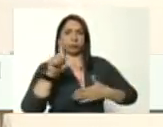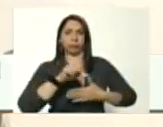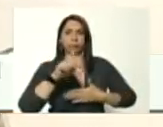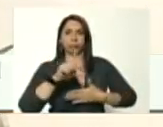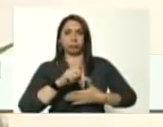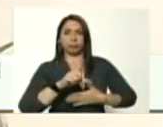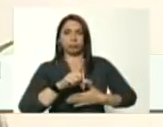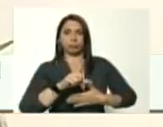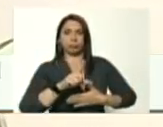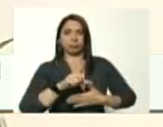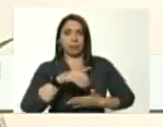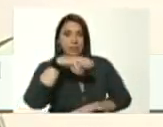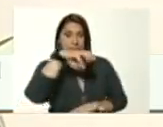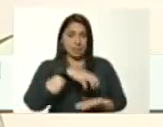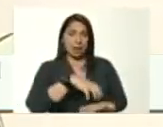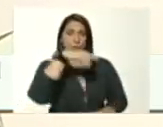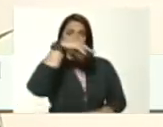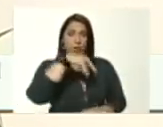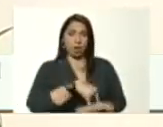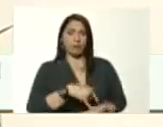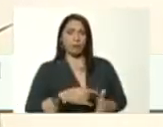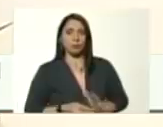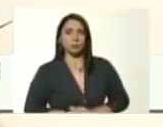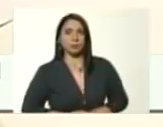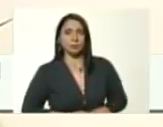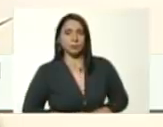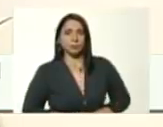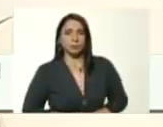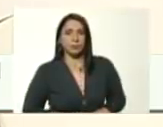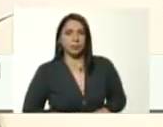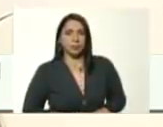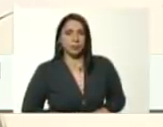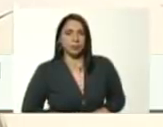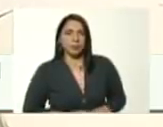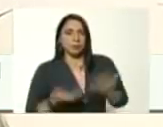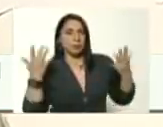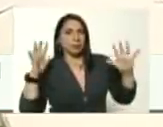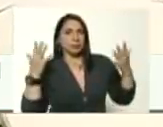es esta tierra sagrada de carabobo